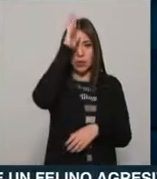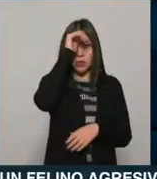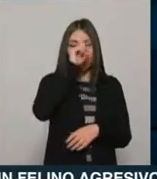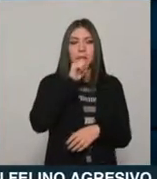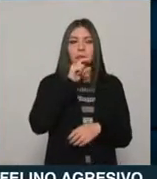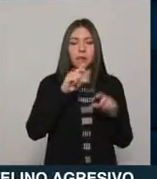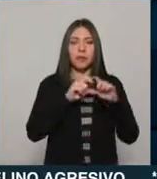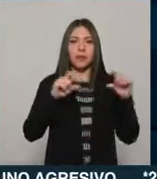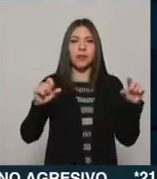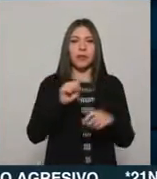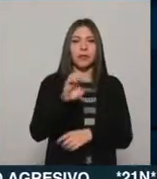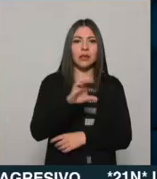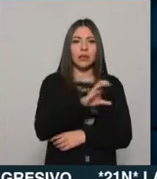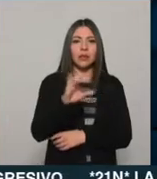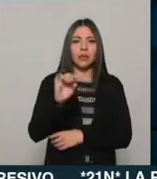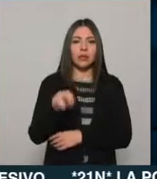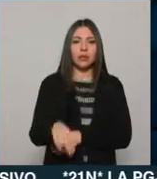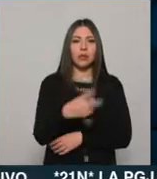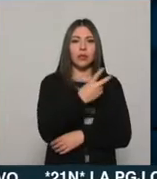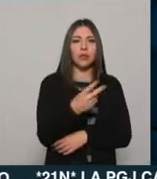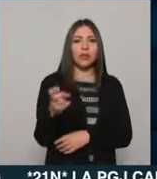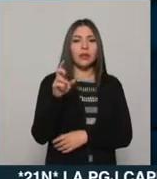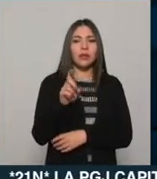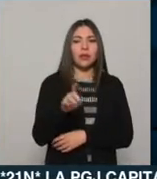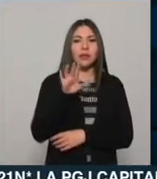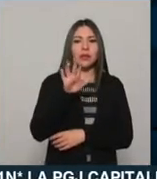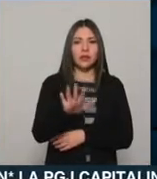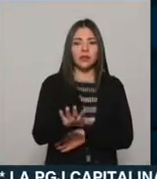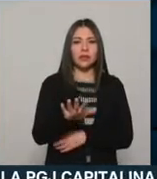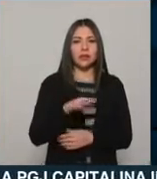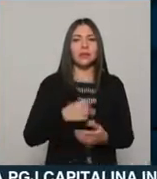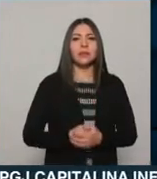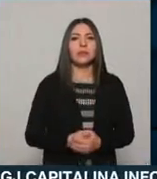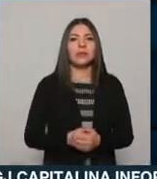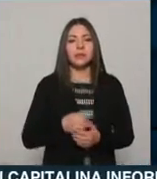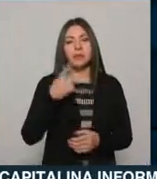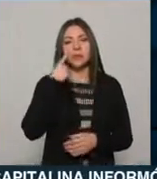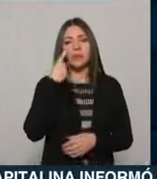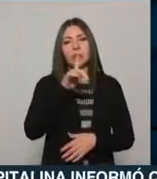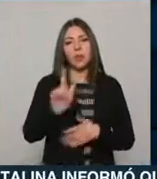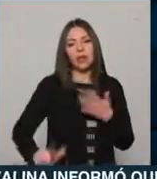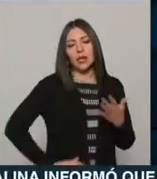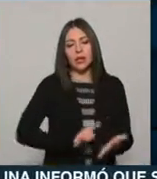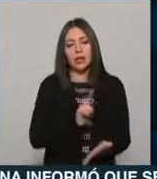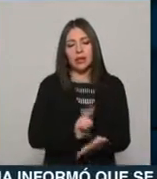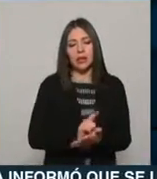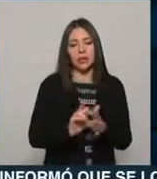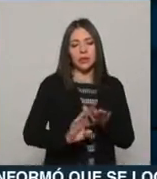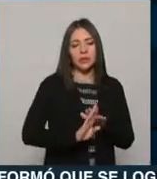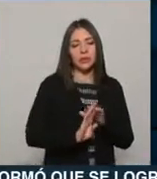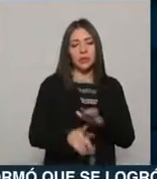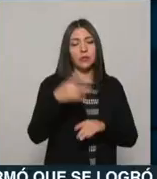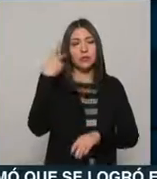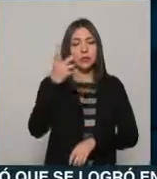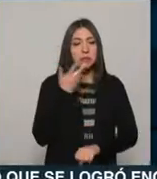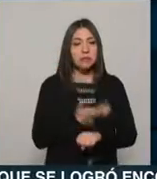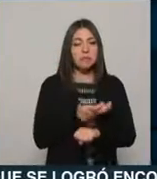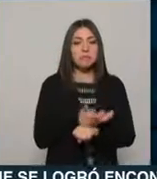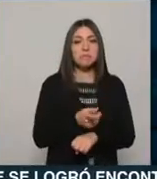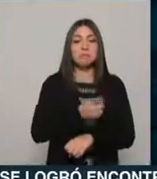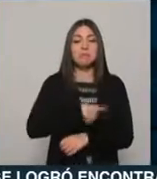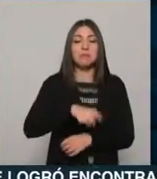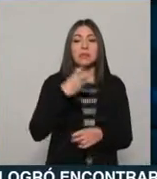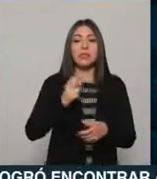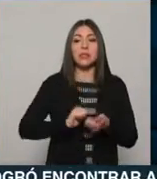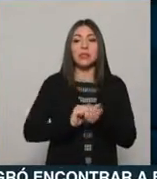sección 235 de la Immigration Act o Ley de Inmigración de Estados Unidos, se abre la posibilidad de